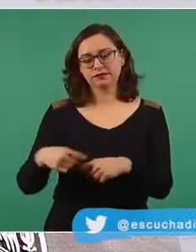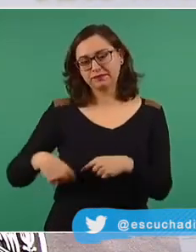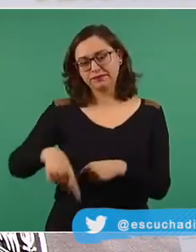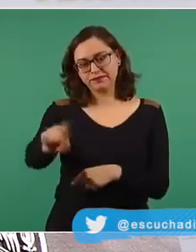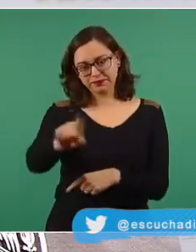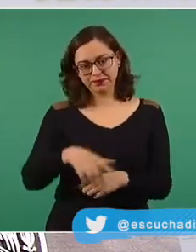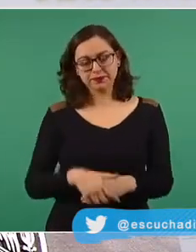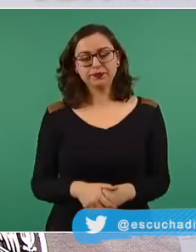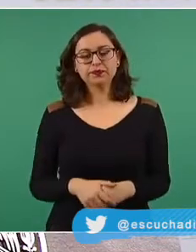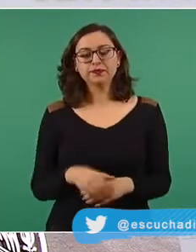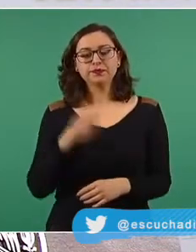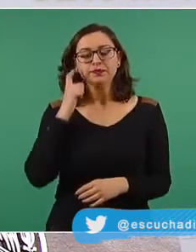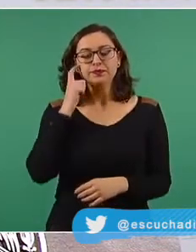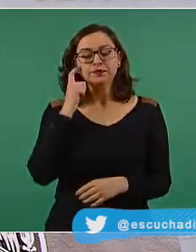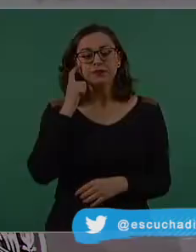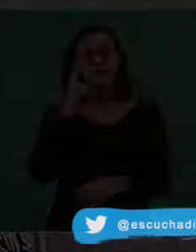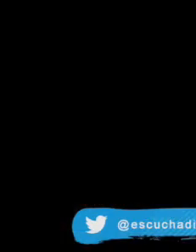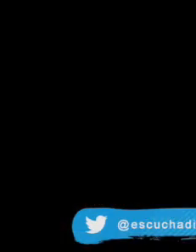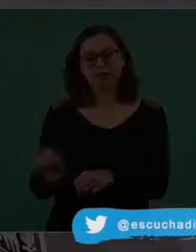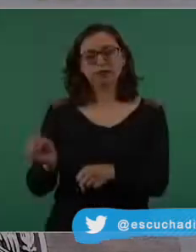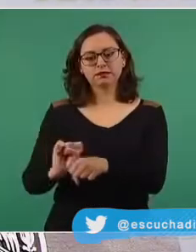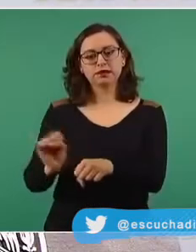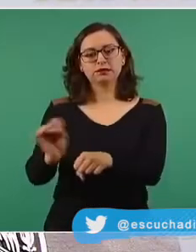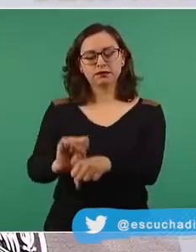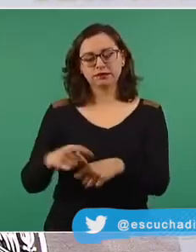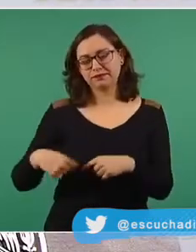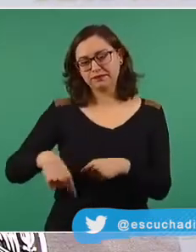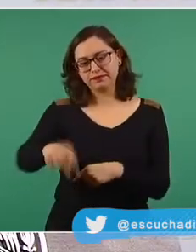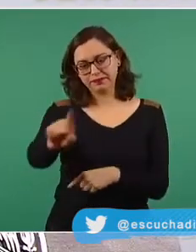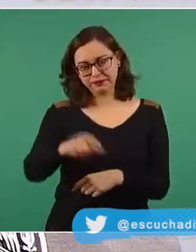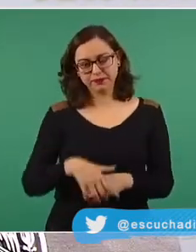Epidemiología y Microbiología Gamaleya, para un total de